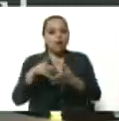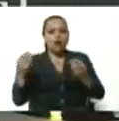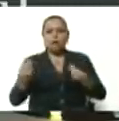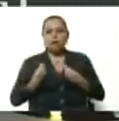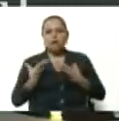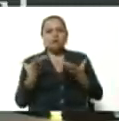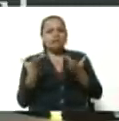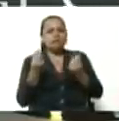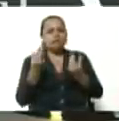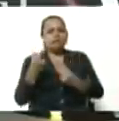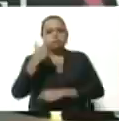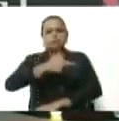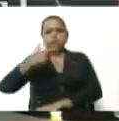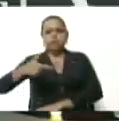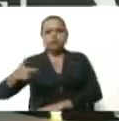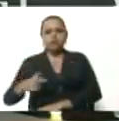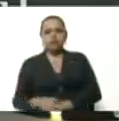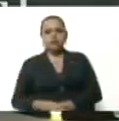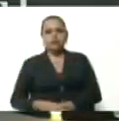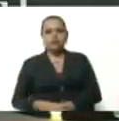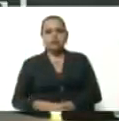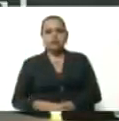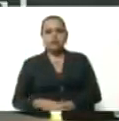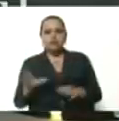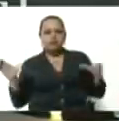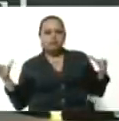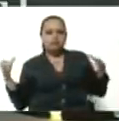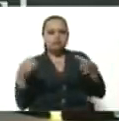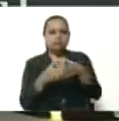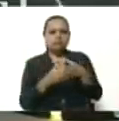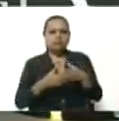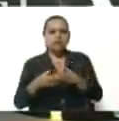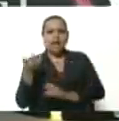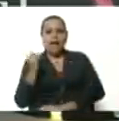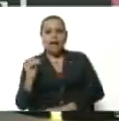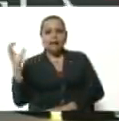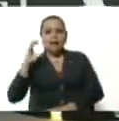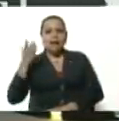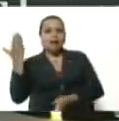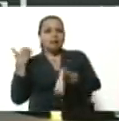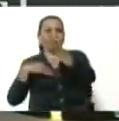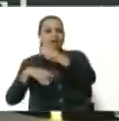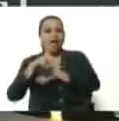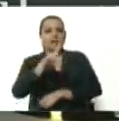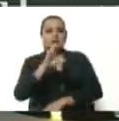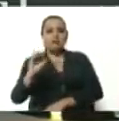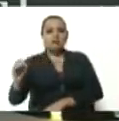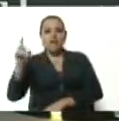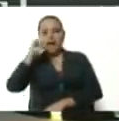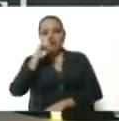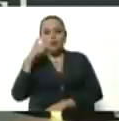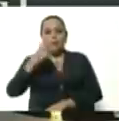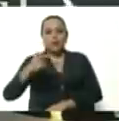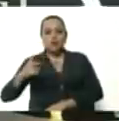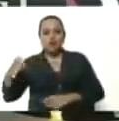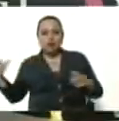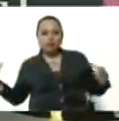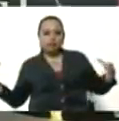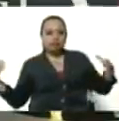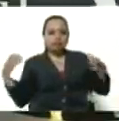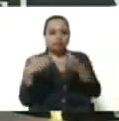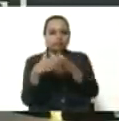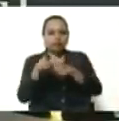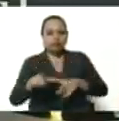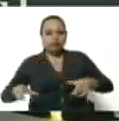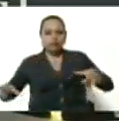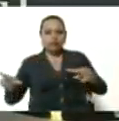gente, muy concentrada. Bueno, así es Caracas de hace 100 años, se concentró la gente en este espacio